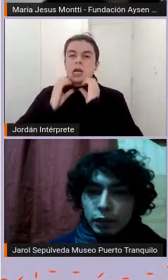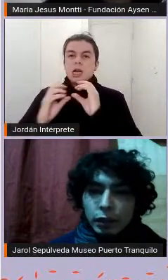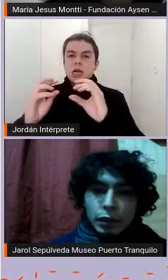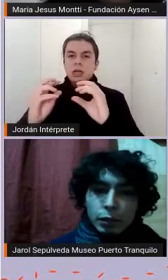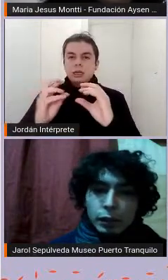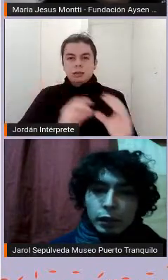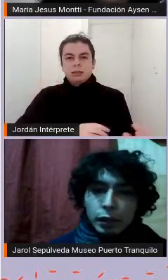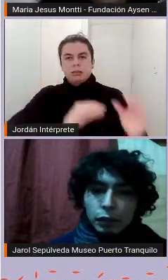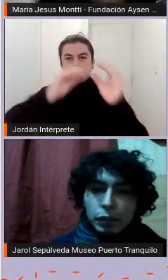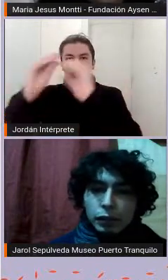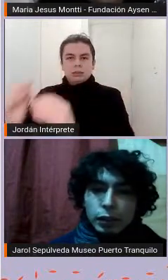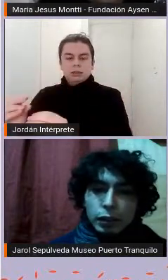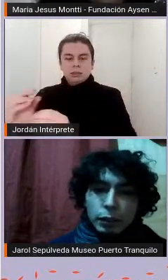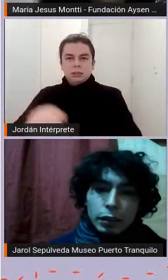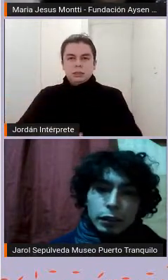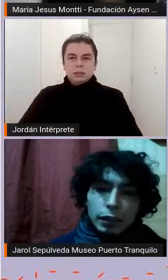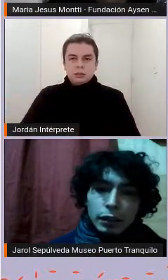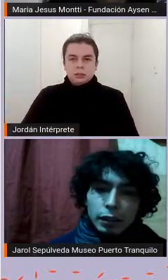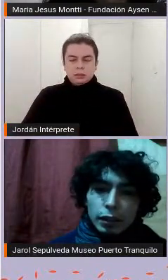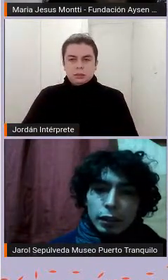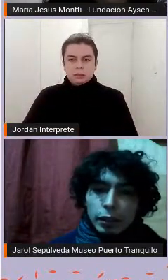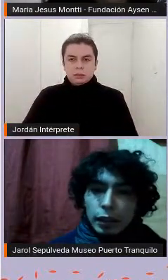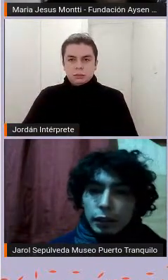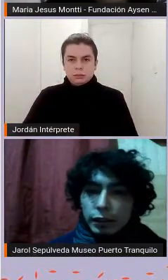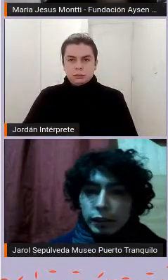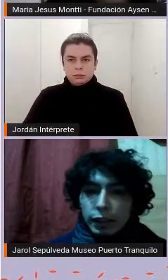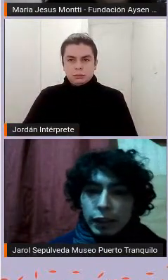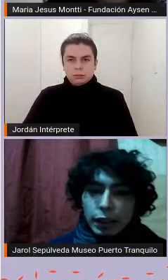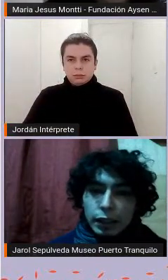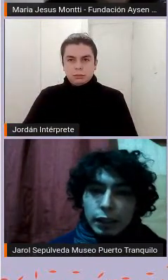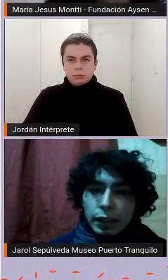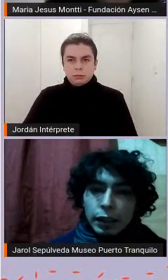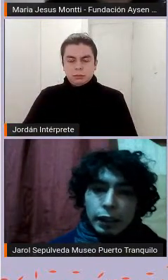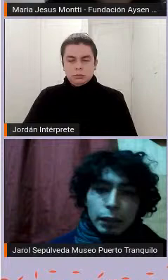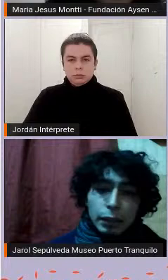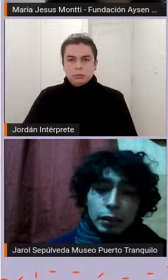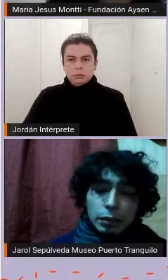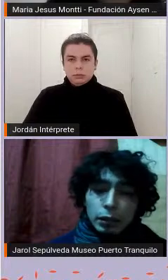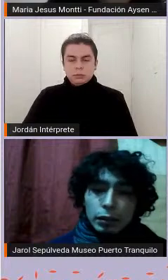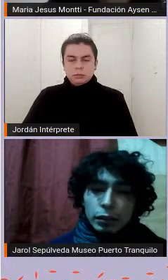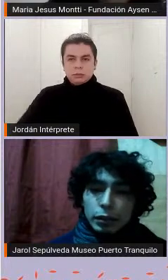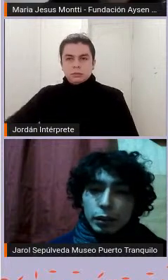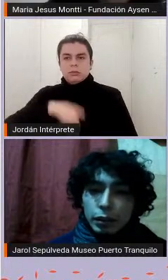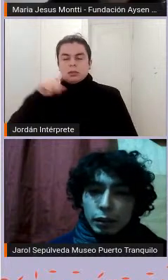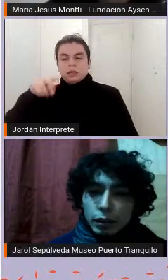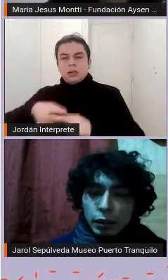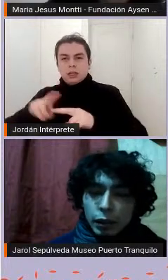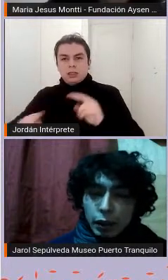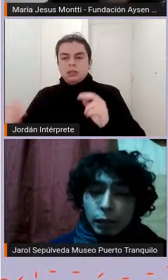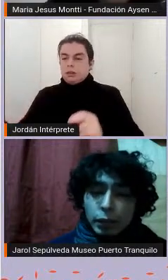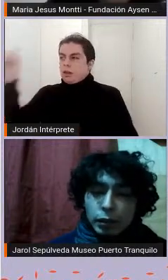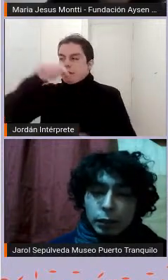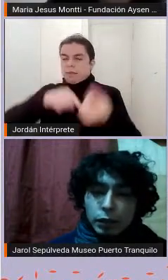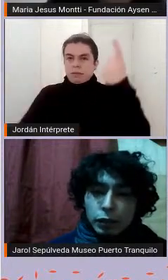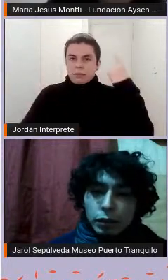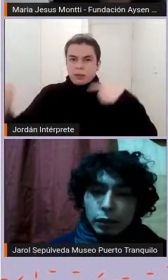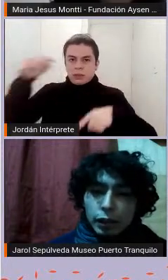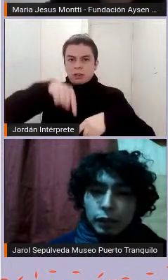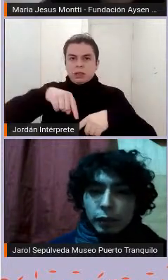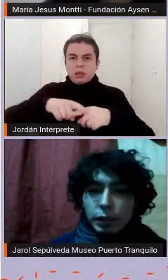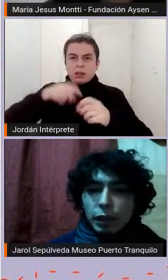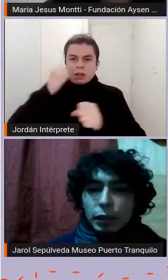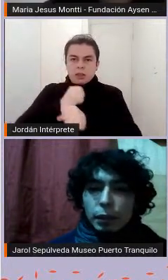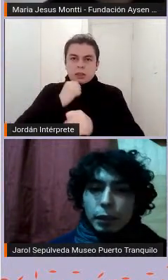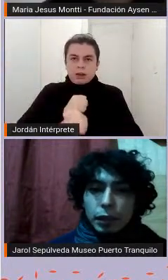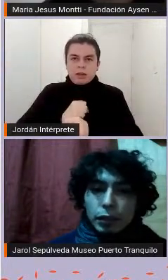bueno, como dice la Jesús, constantemente vienen a hacer esta jornada donde se trabaja en el mantenimiento y en el mantenimiento, ¿cierto?, de